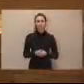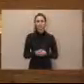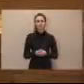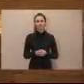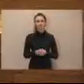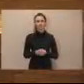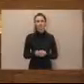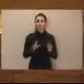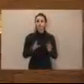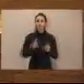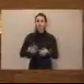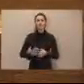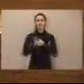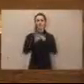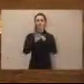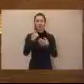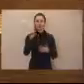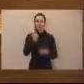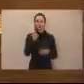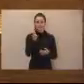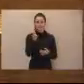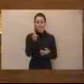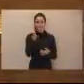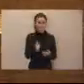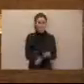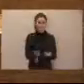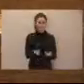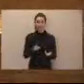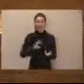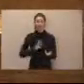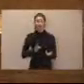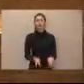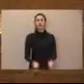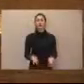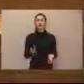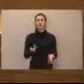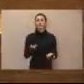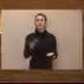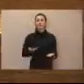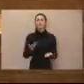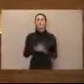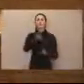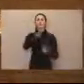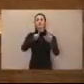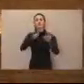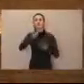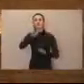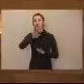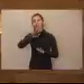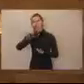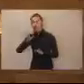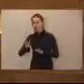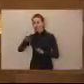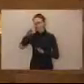Y respecto a la paga, lo que se está pidiendo aquí es la devolución de un 26,53, creo que